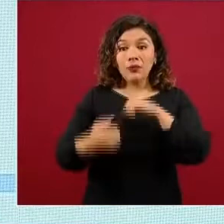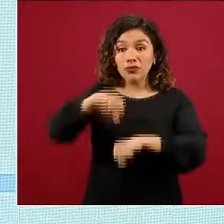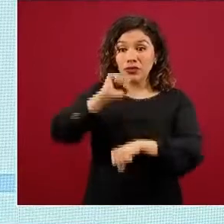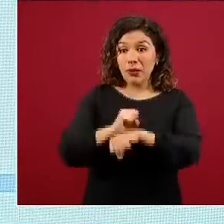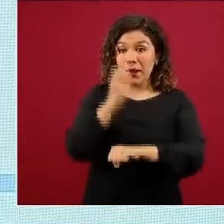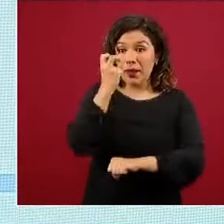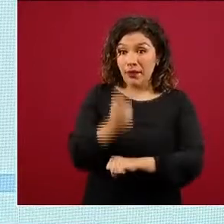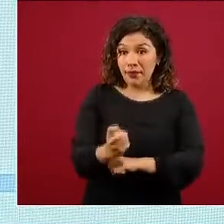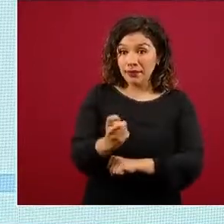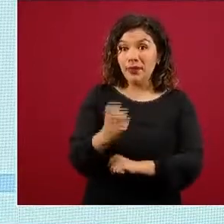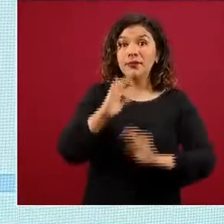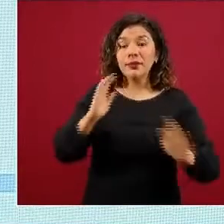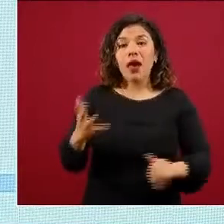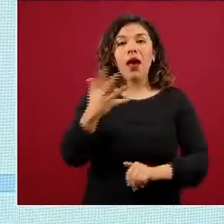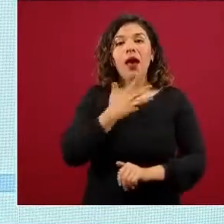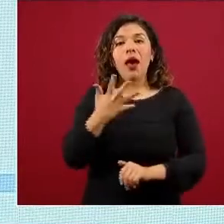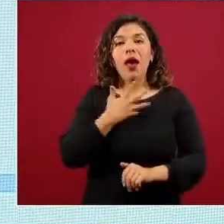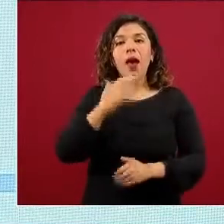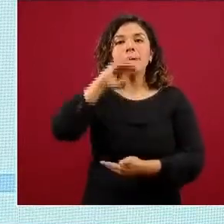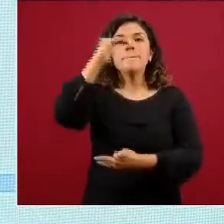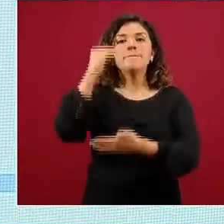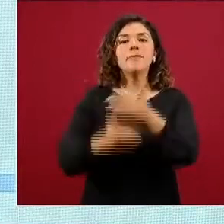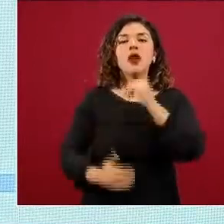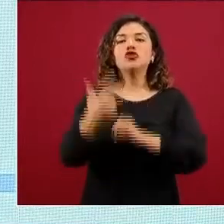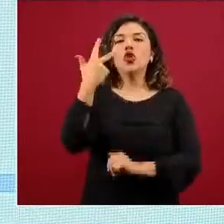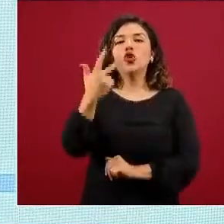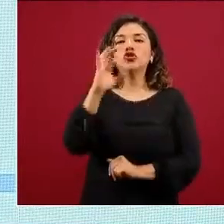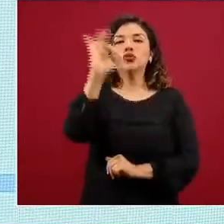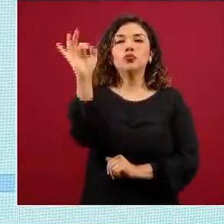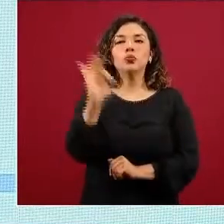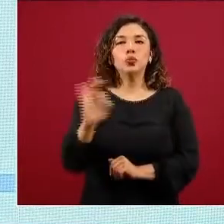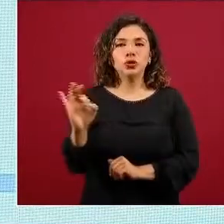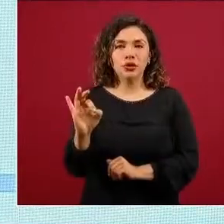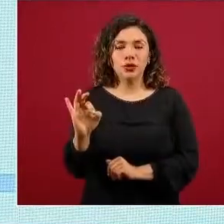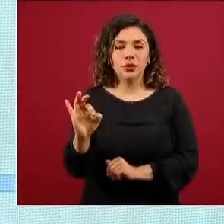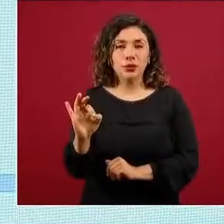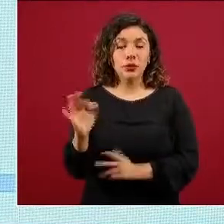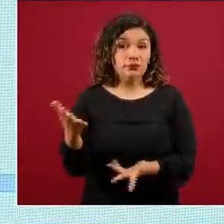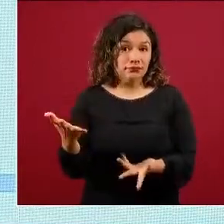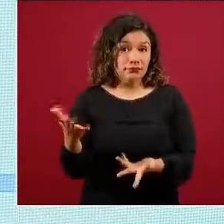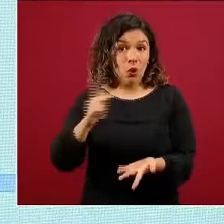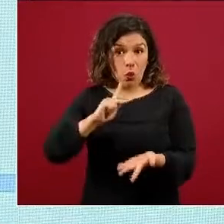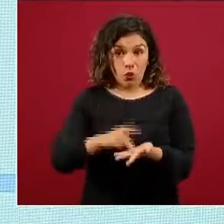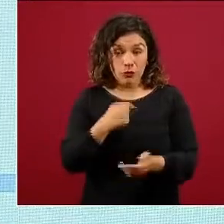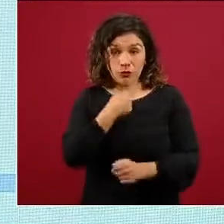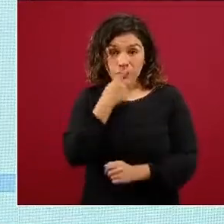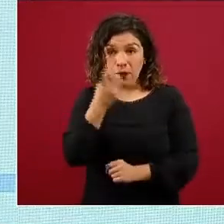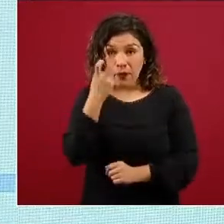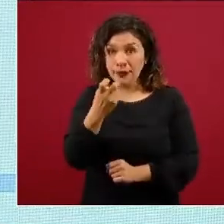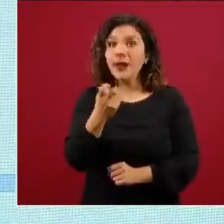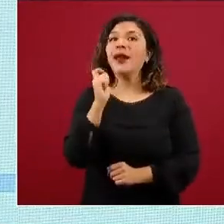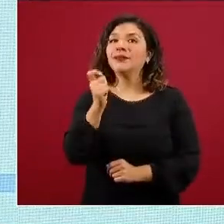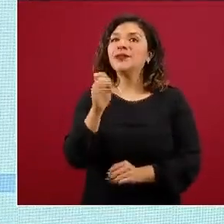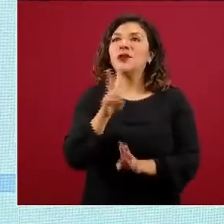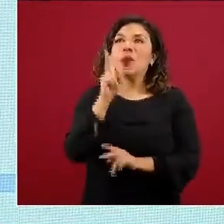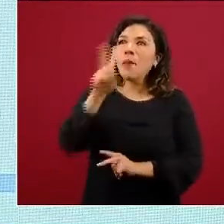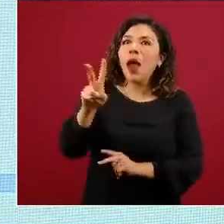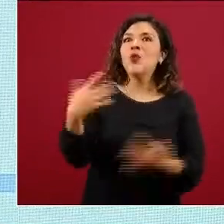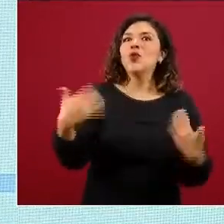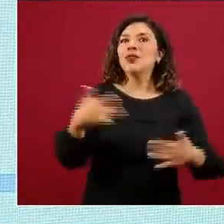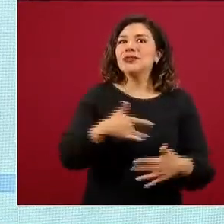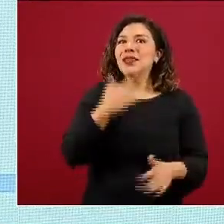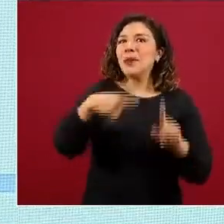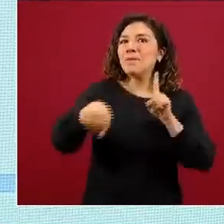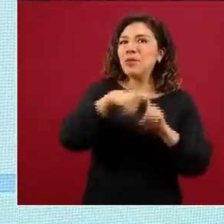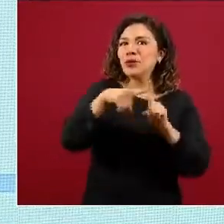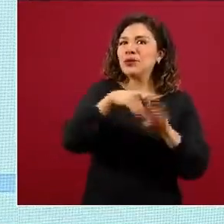semana tenemos ya esta reducción de menos 8%. Insisto, es una señal alentadora,